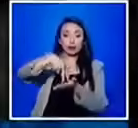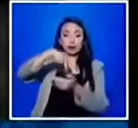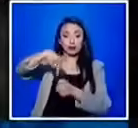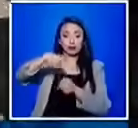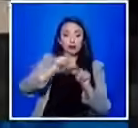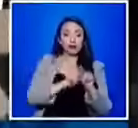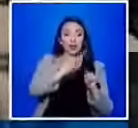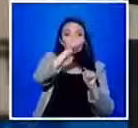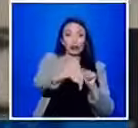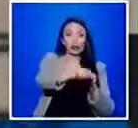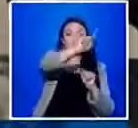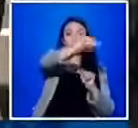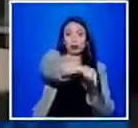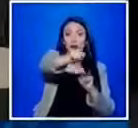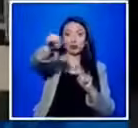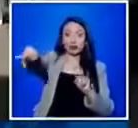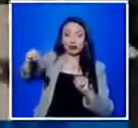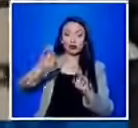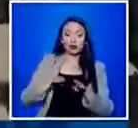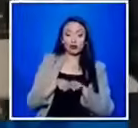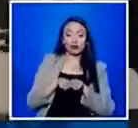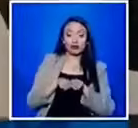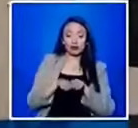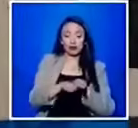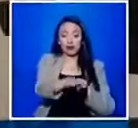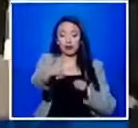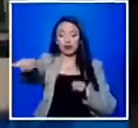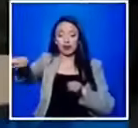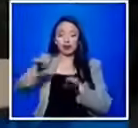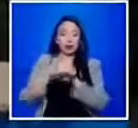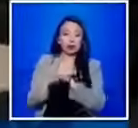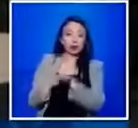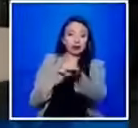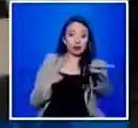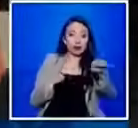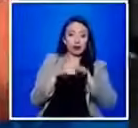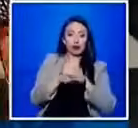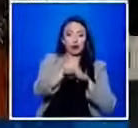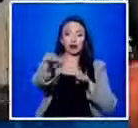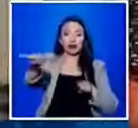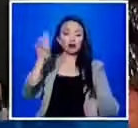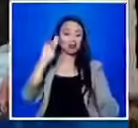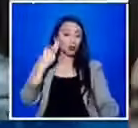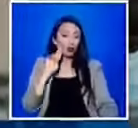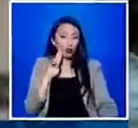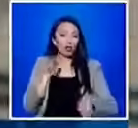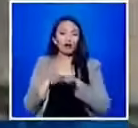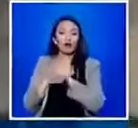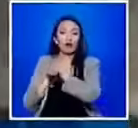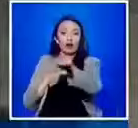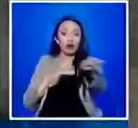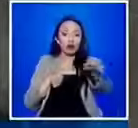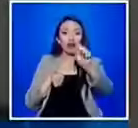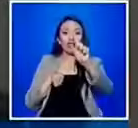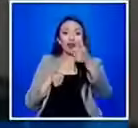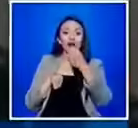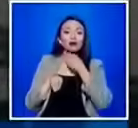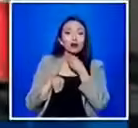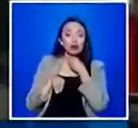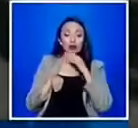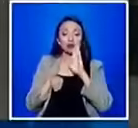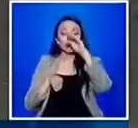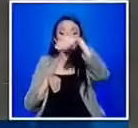trasbordo, porque aquí también hay unidades de transporte que van por la avenida Simón Bolívar, otras que se dirigen también hacia el sector